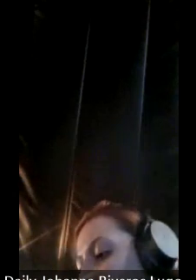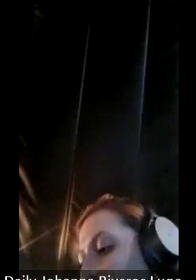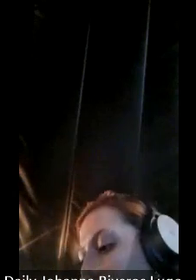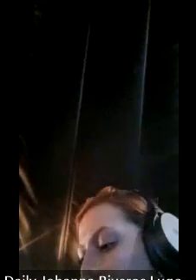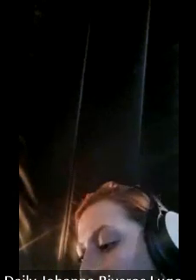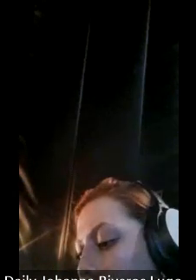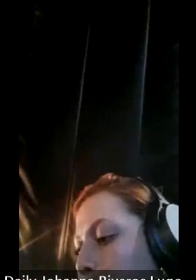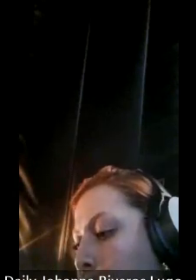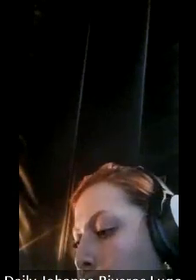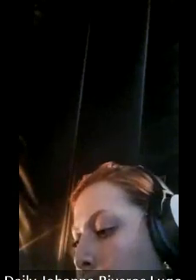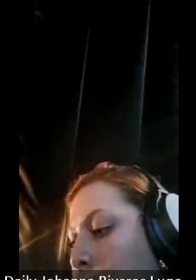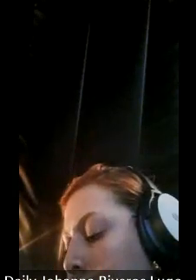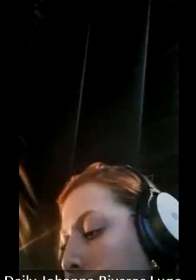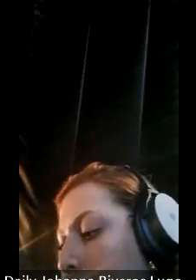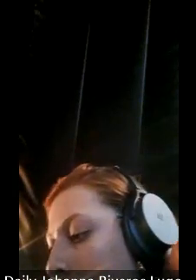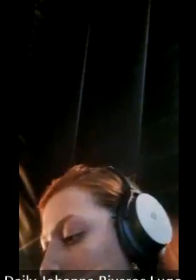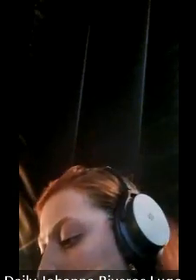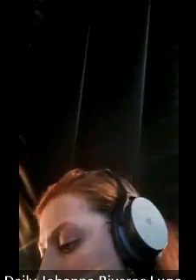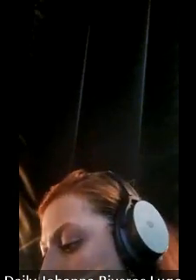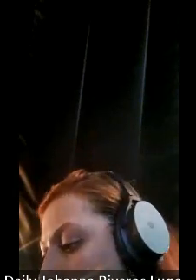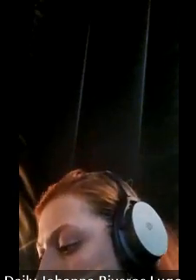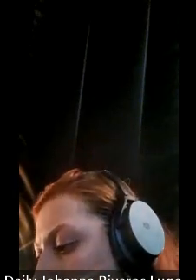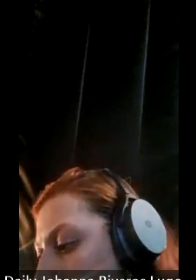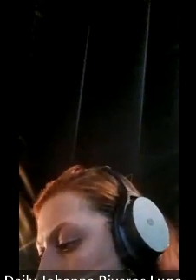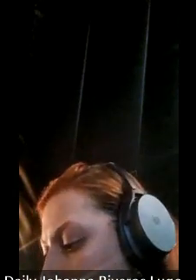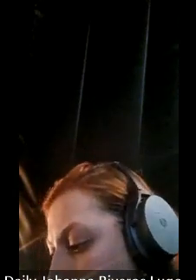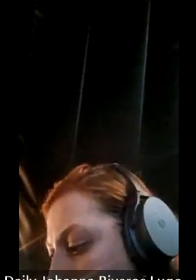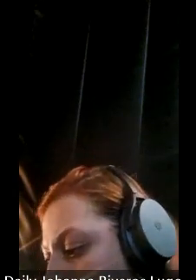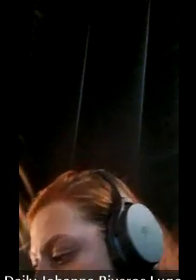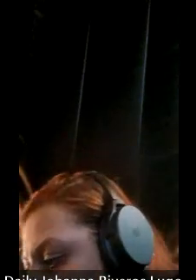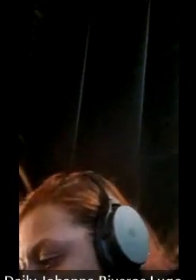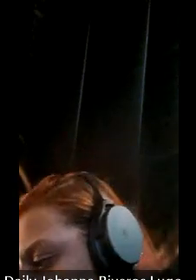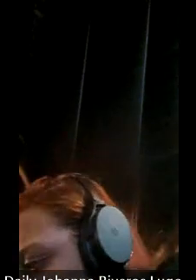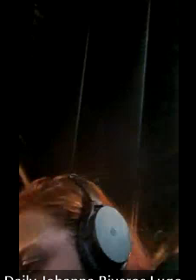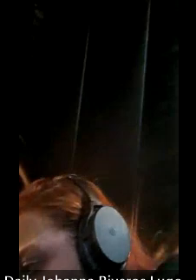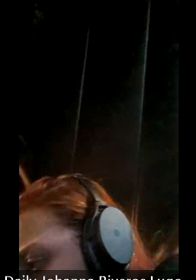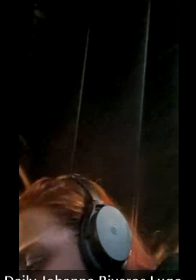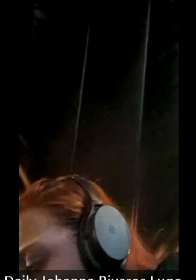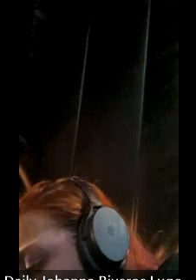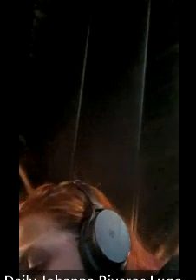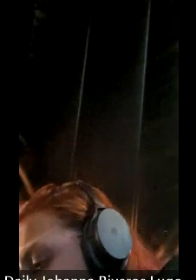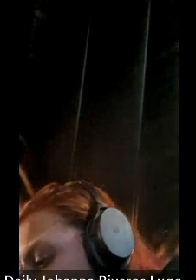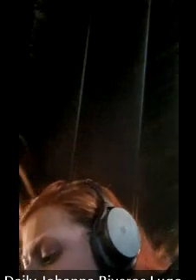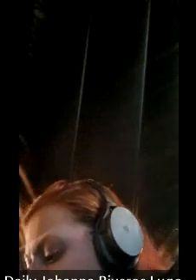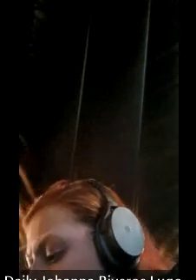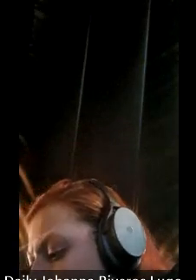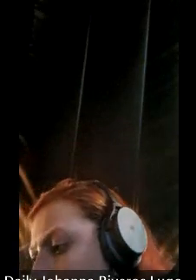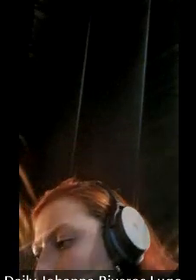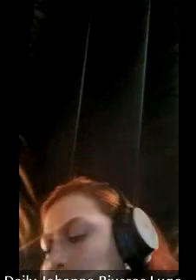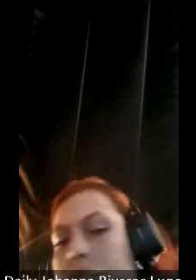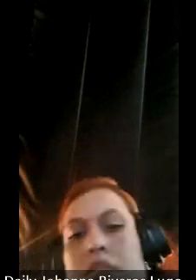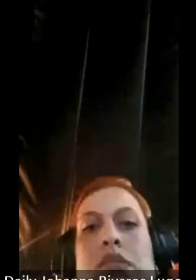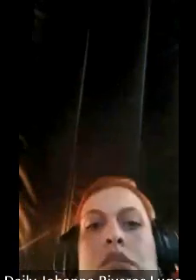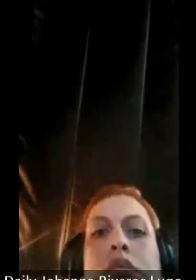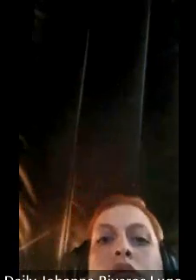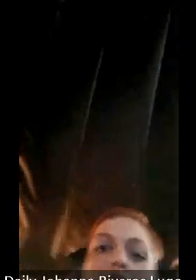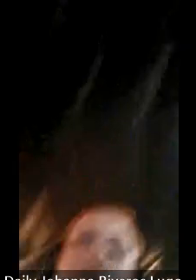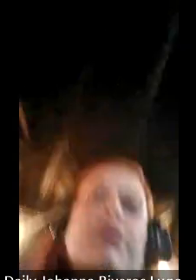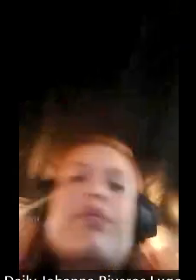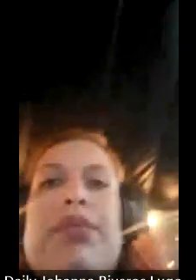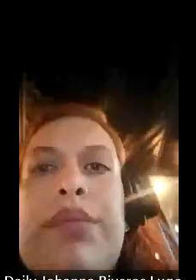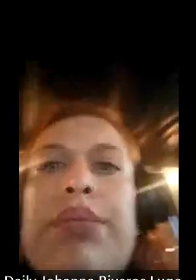para contactarse conmigo lo pueden hacer también a través del WhatsApp o también en el chat de